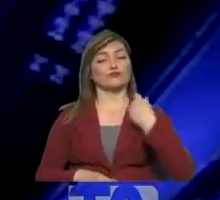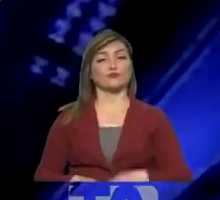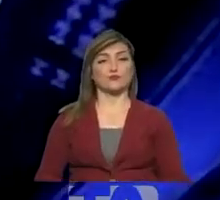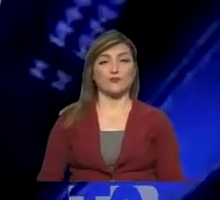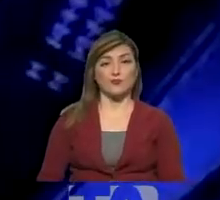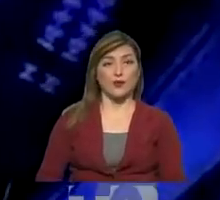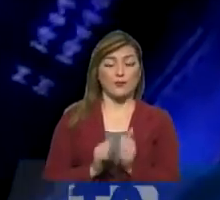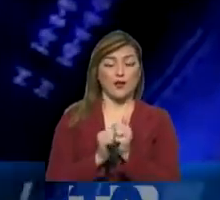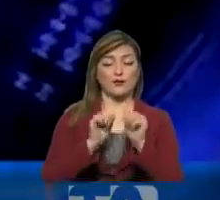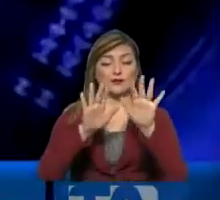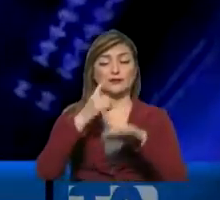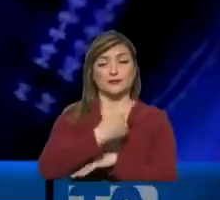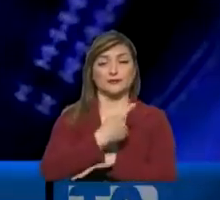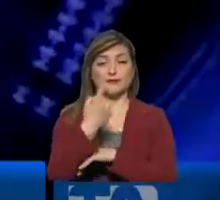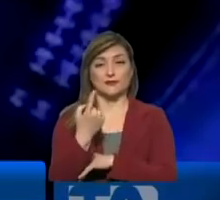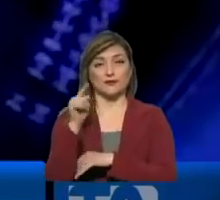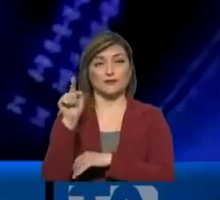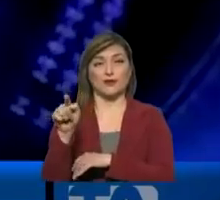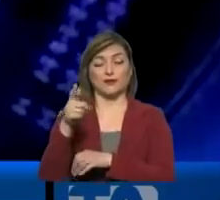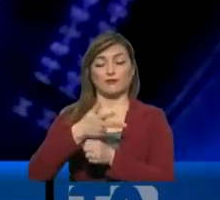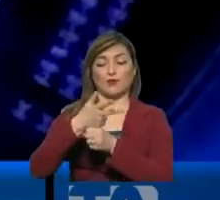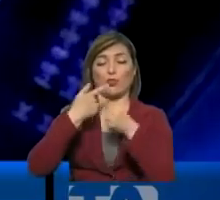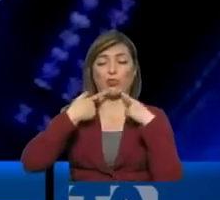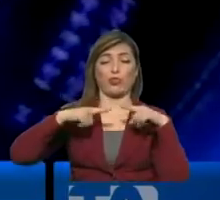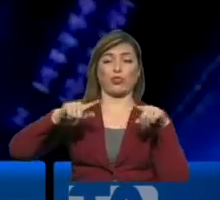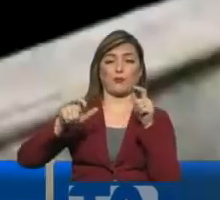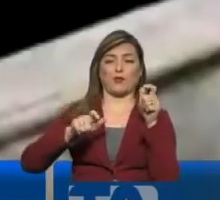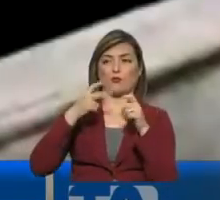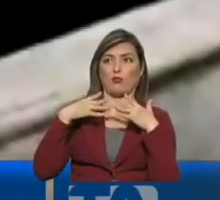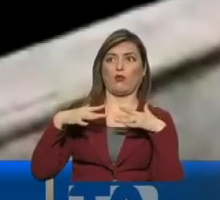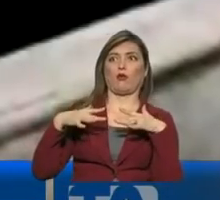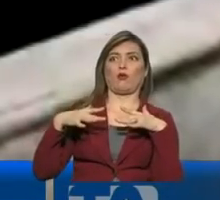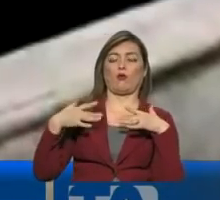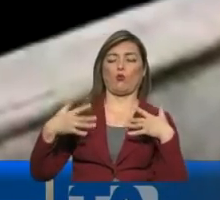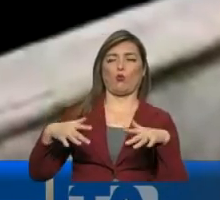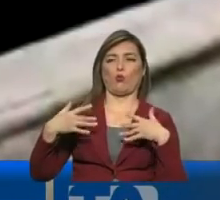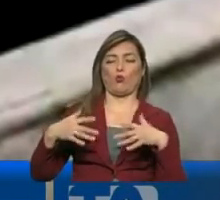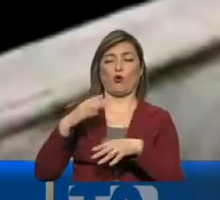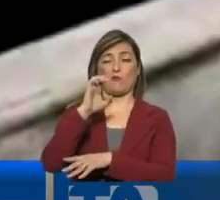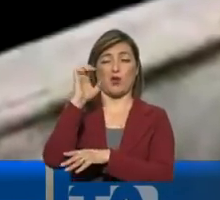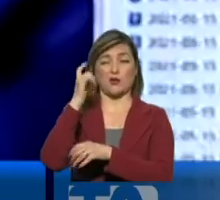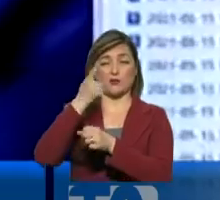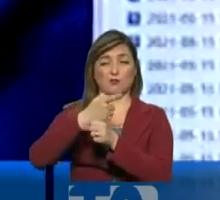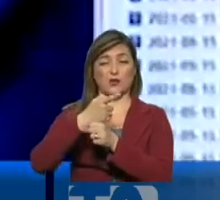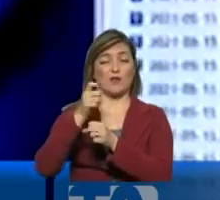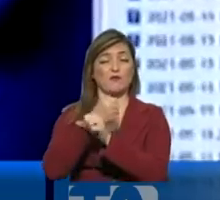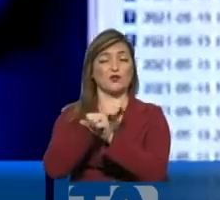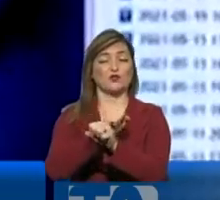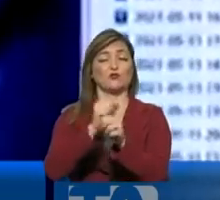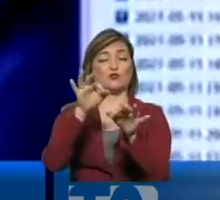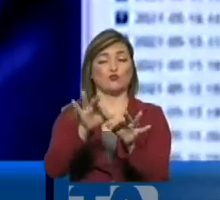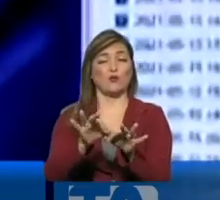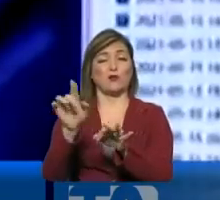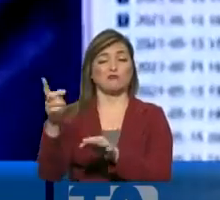Han transcurrido 16 días desde que estas imágenes alarmaron a la ciudadanía. En medio de un estado de excepción, el defensor del pueblo, Freddy